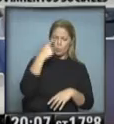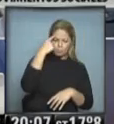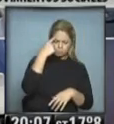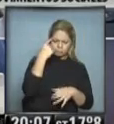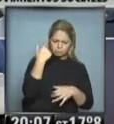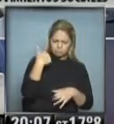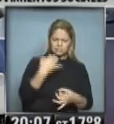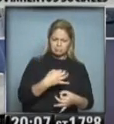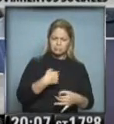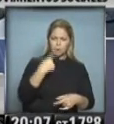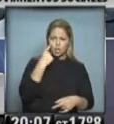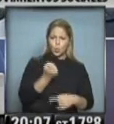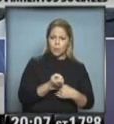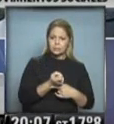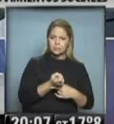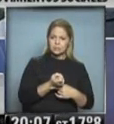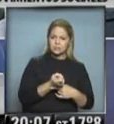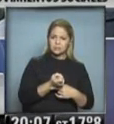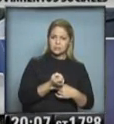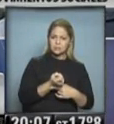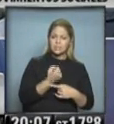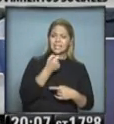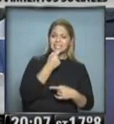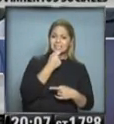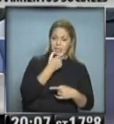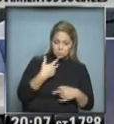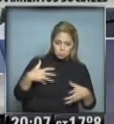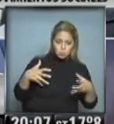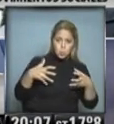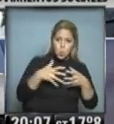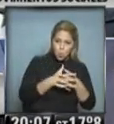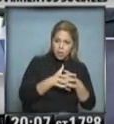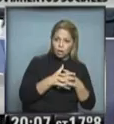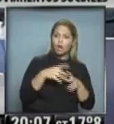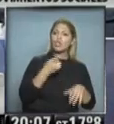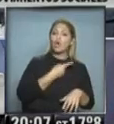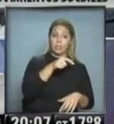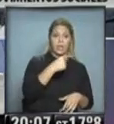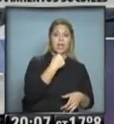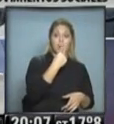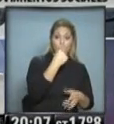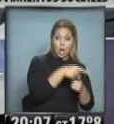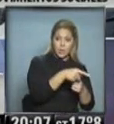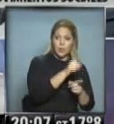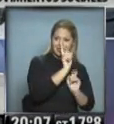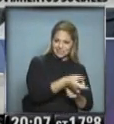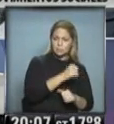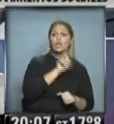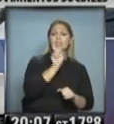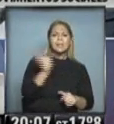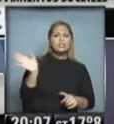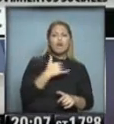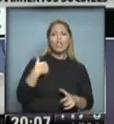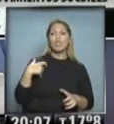siguiente conclusión, por ejemplo, ahora no solamente unidos en Bolivia, sino unidad de los movimientos sociales de